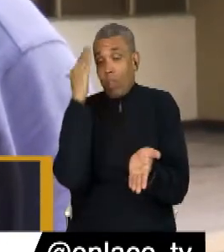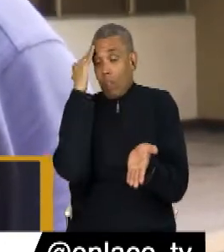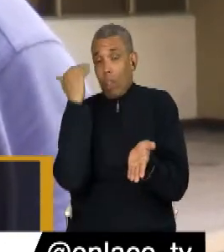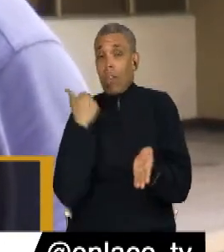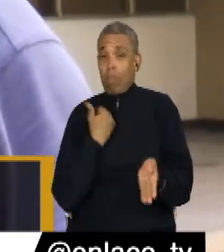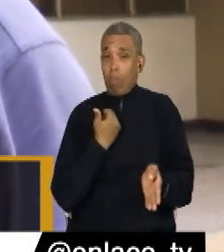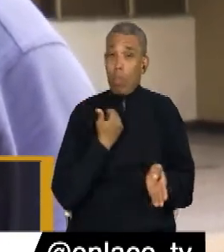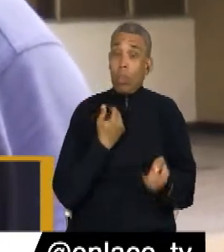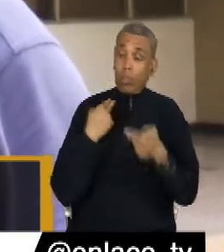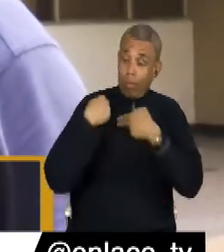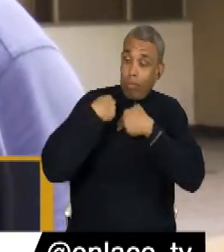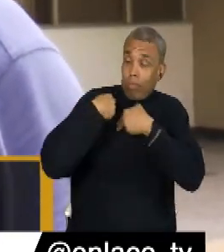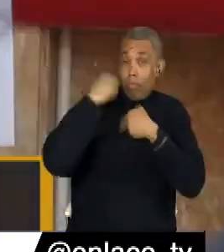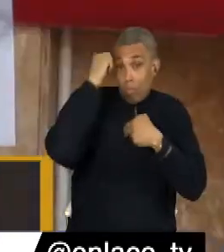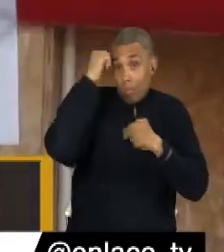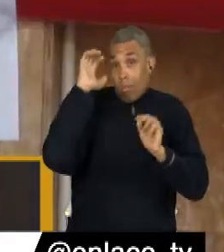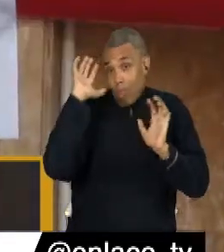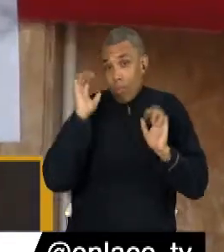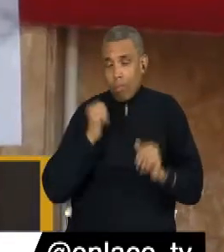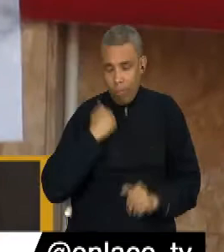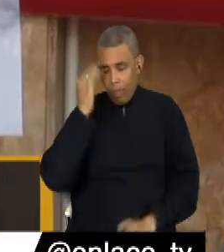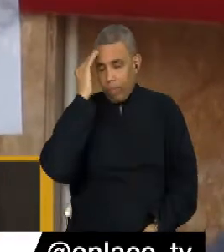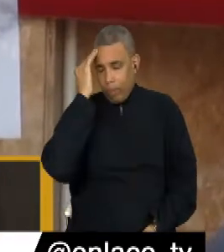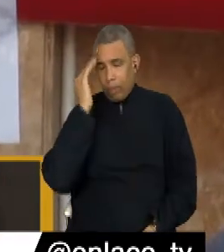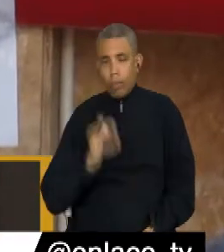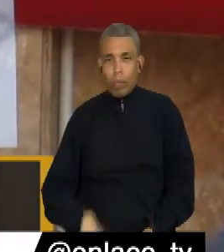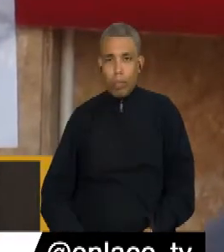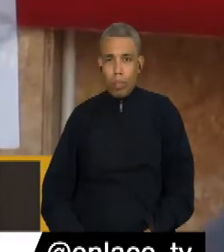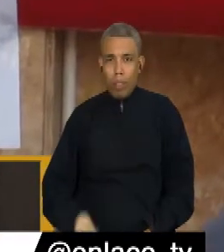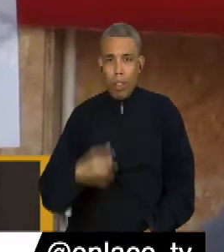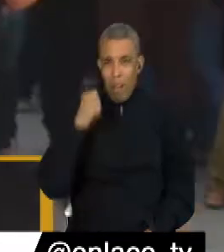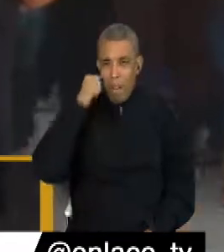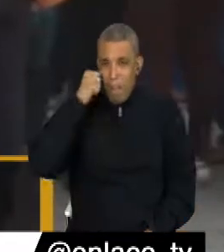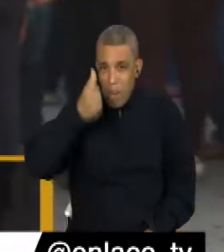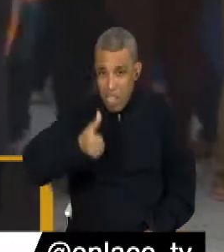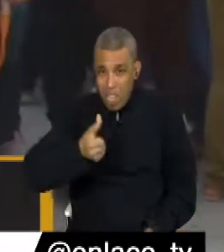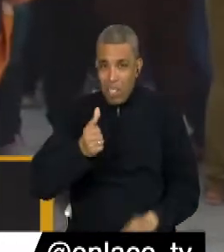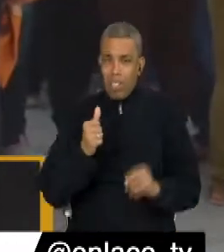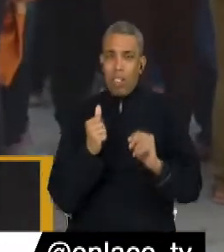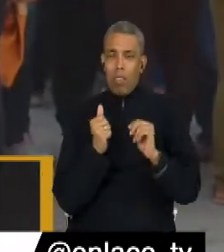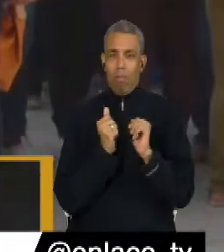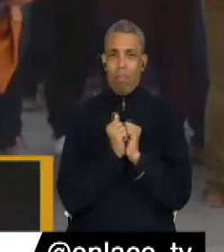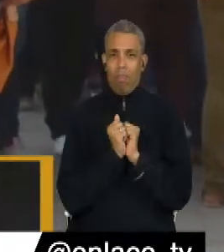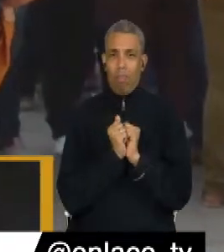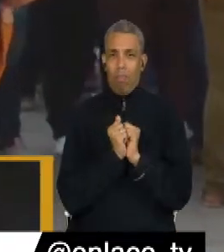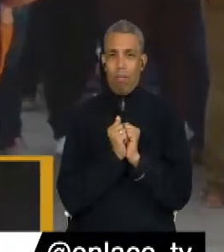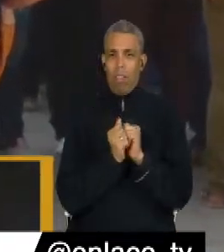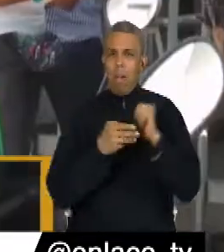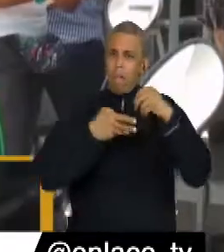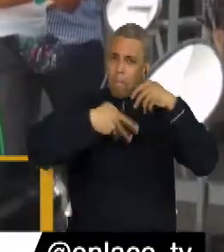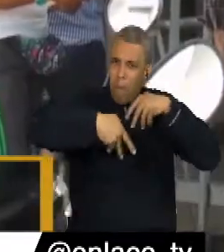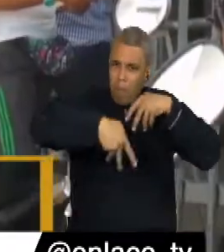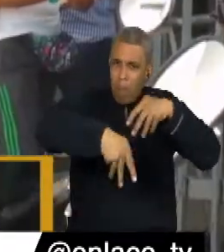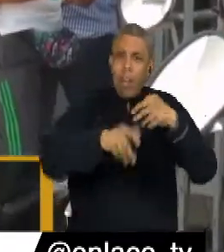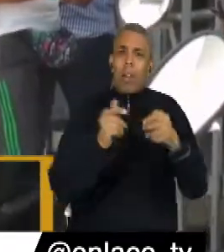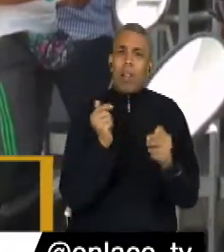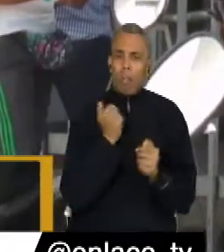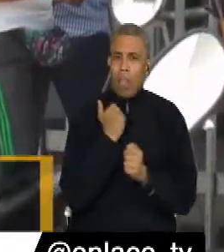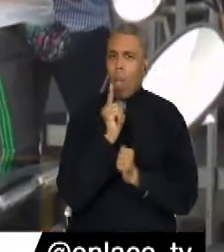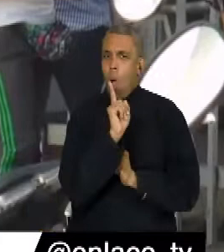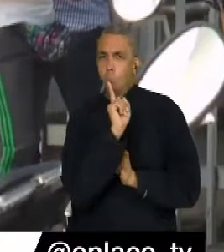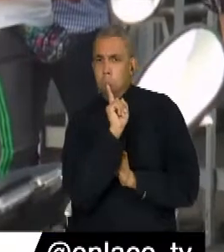y ética recuperar el tiempo de clases. Mañana al caer la tarde los profesores tienen programada una marcha de antorchas que saldrá